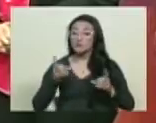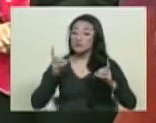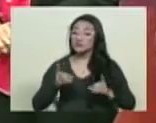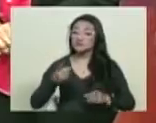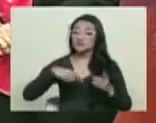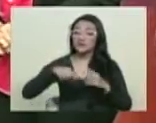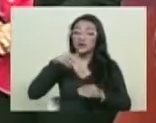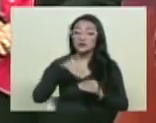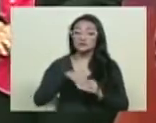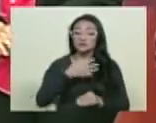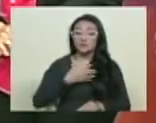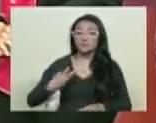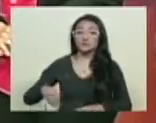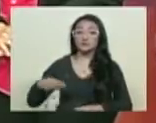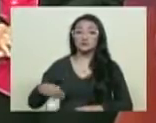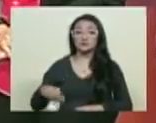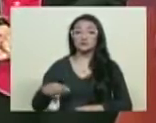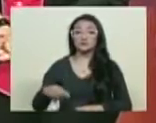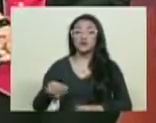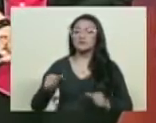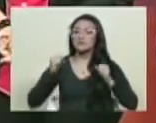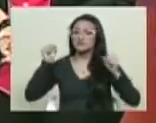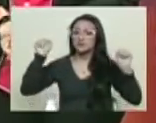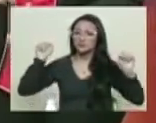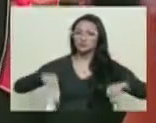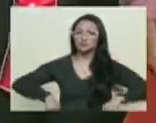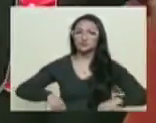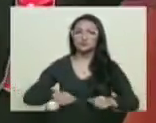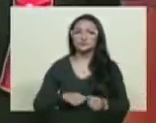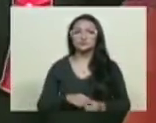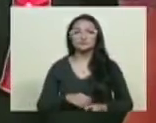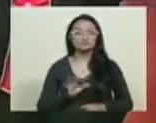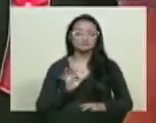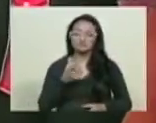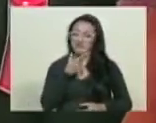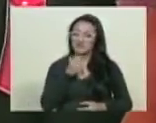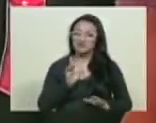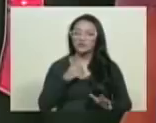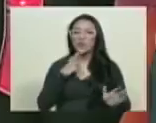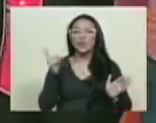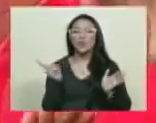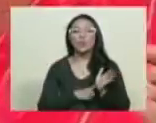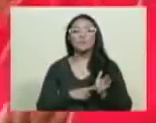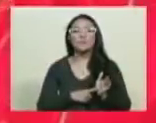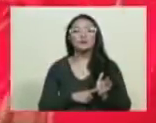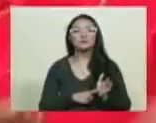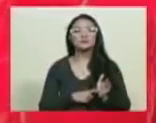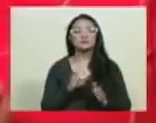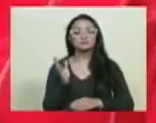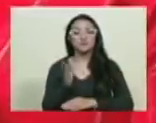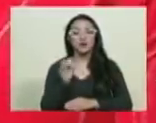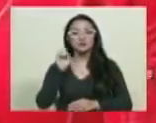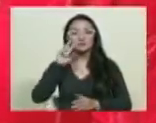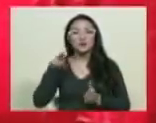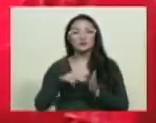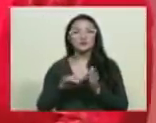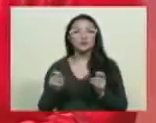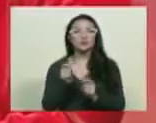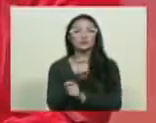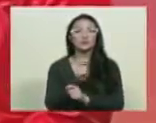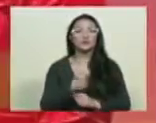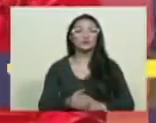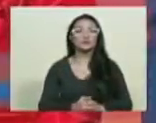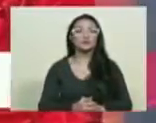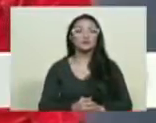elecciones presidenciales y venceremos así de sencillo complace las órdenes de la asamblea nacional constituyente